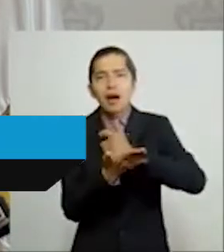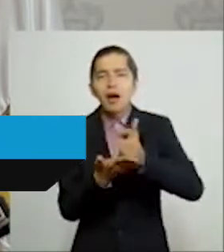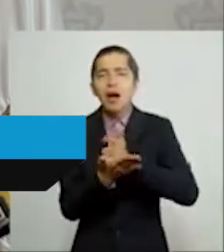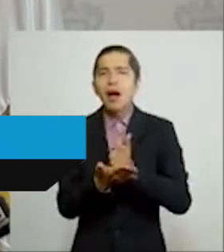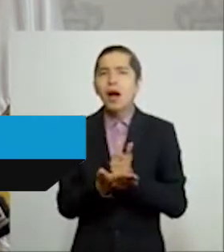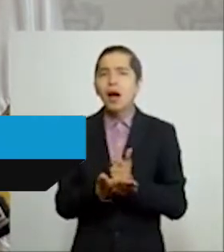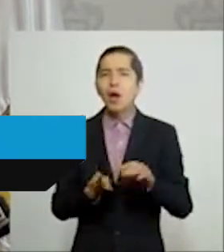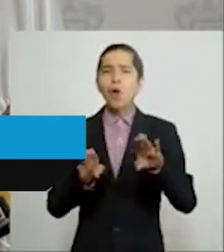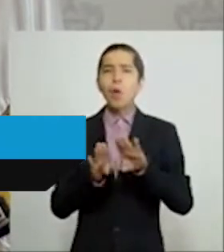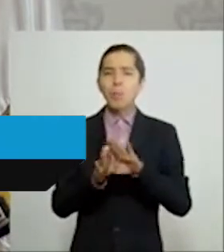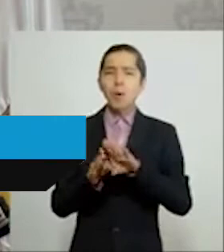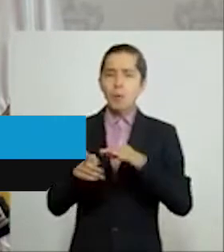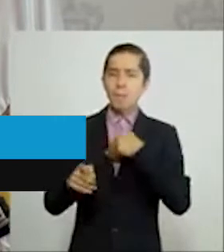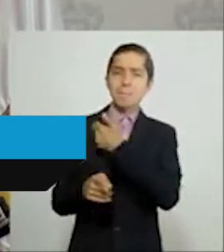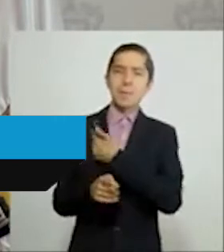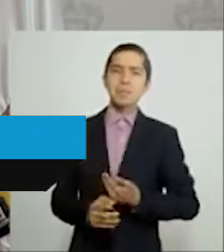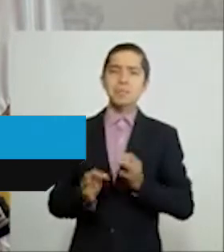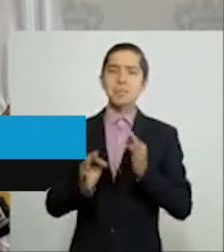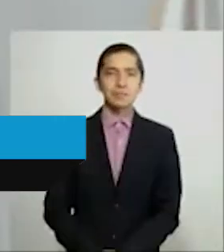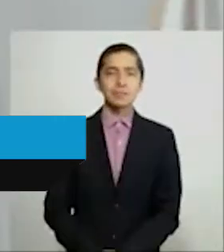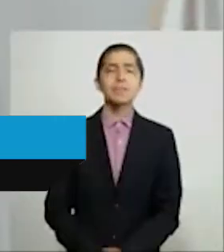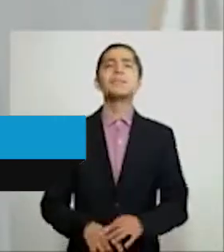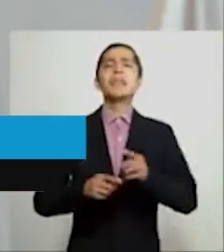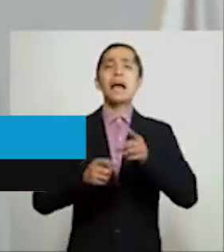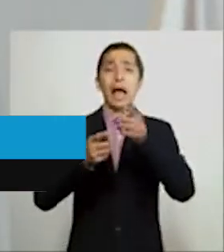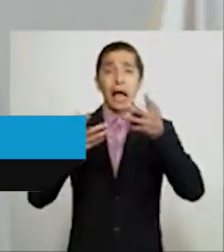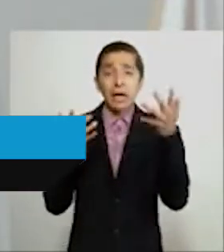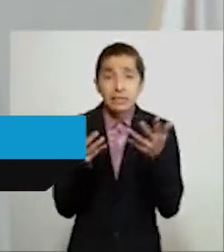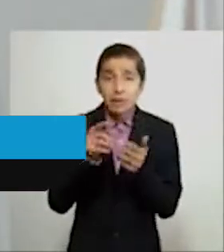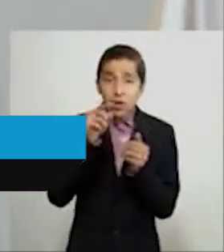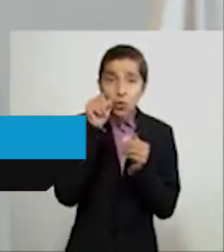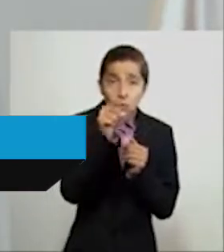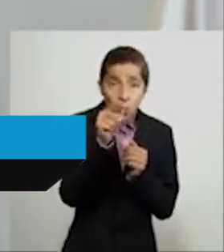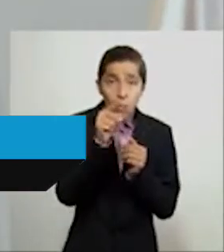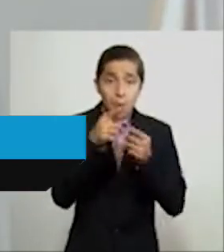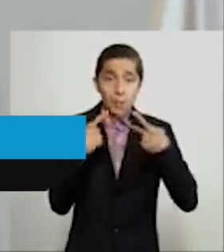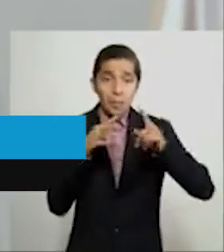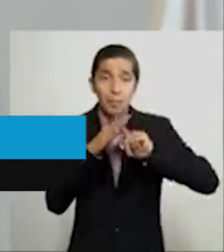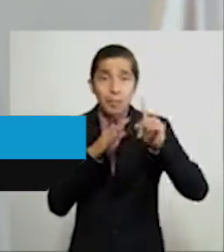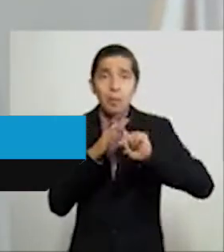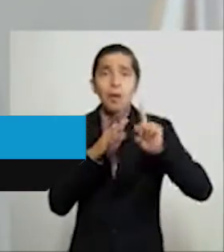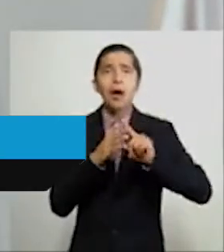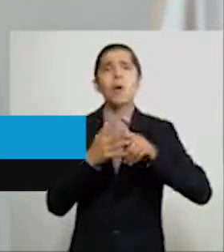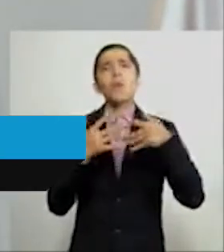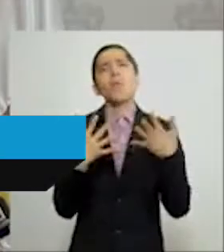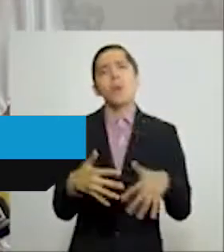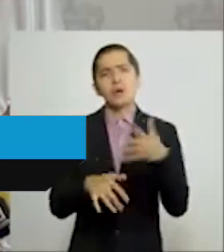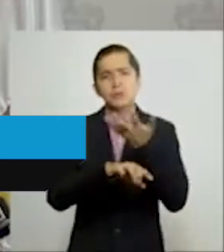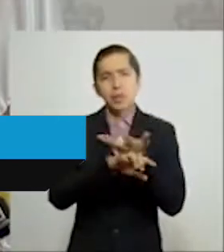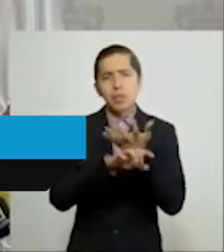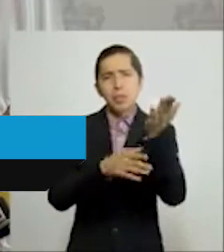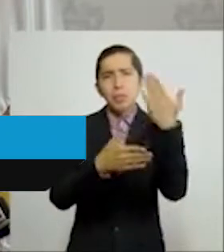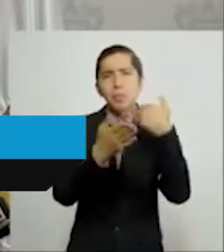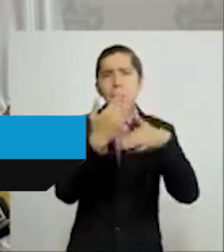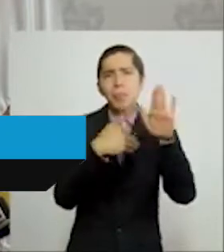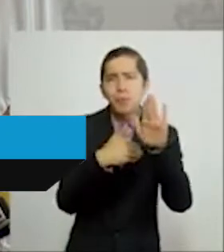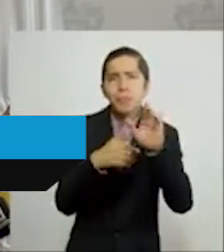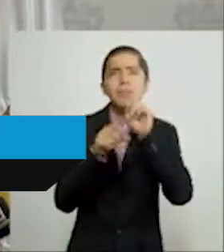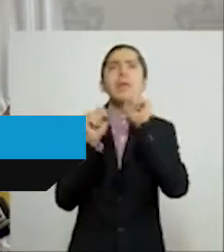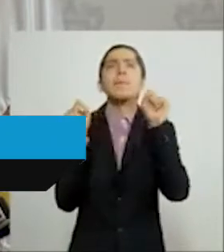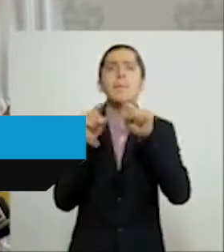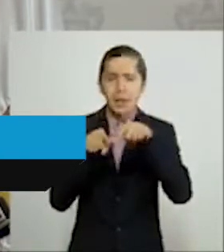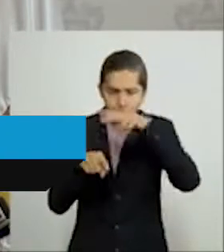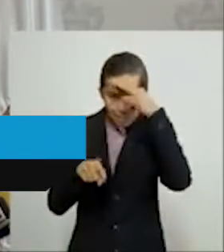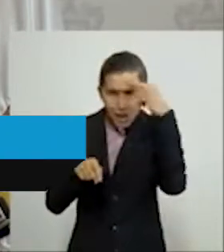Unidos y hacen crecer a México, pero sobre todo apoyan a sus familias en los lugares